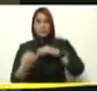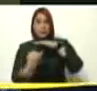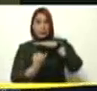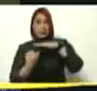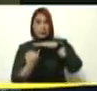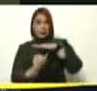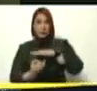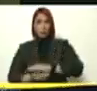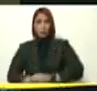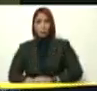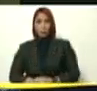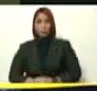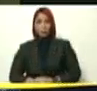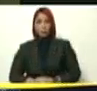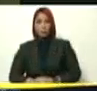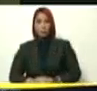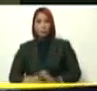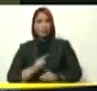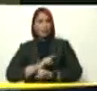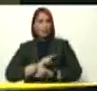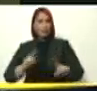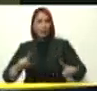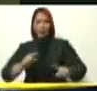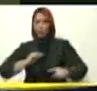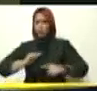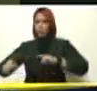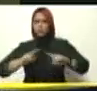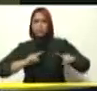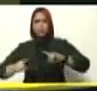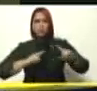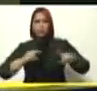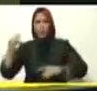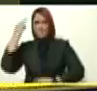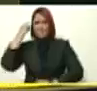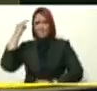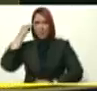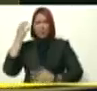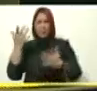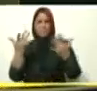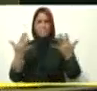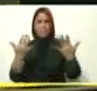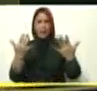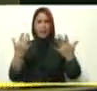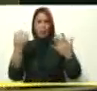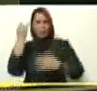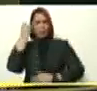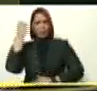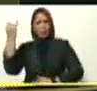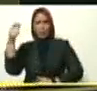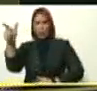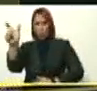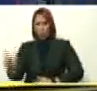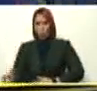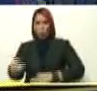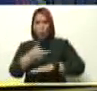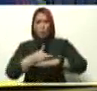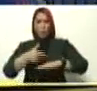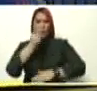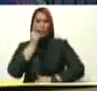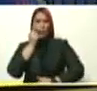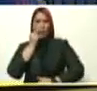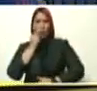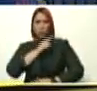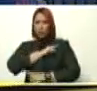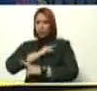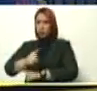instituciones para que sean dirigidas con la mente y la mano sabia del gobernador Luis José Marcano. De